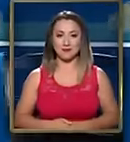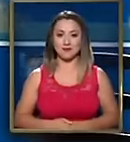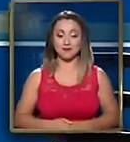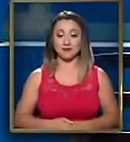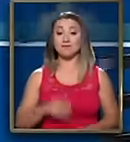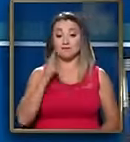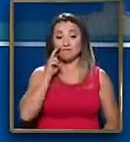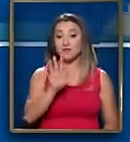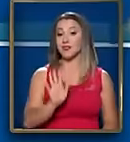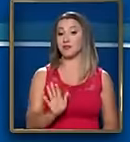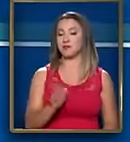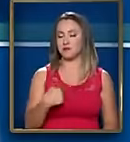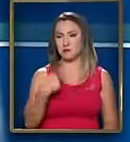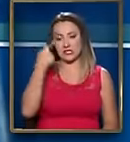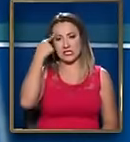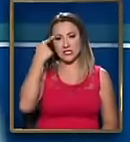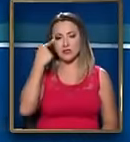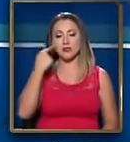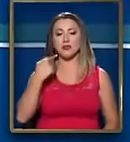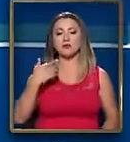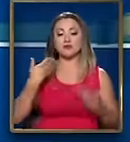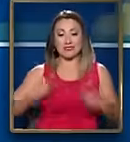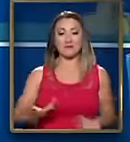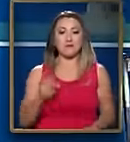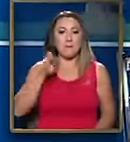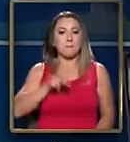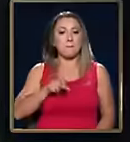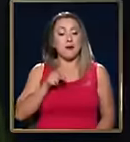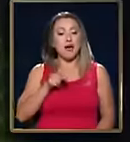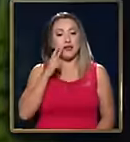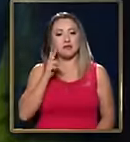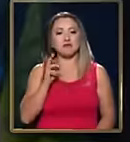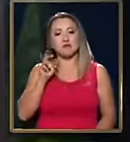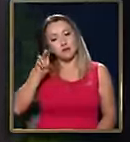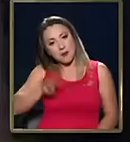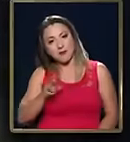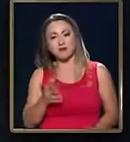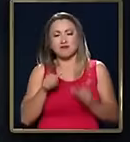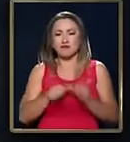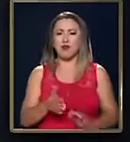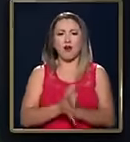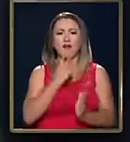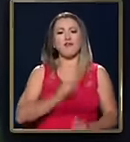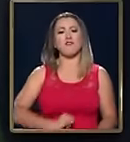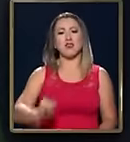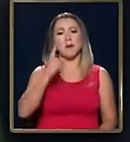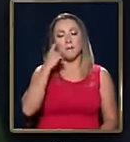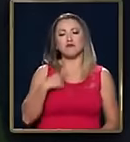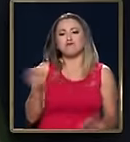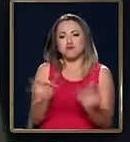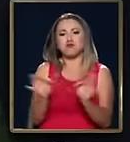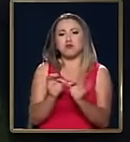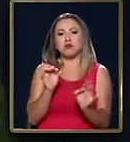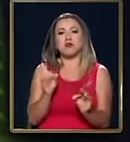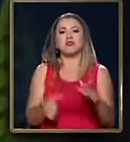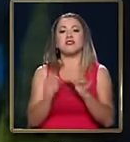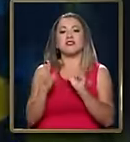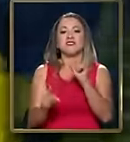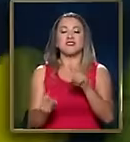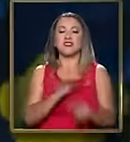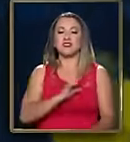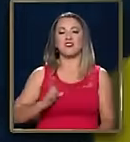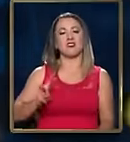Mira, yo pensaba que ser padre era una pega que duraba toda la vida, pero ser consejera de defensa del Estado, no, esa weá